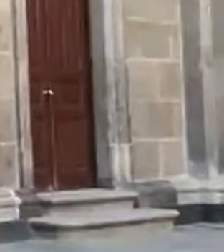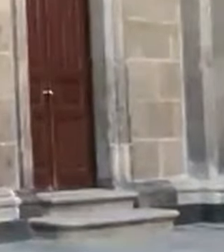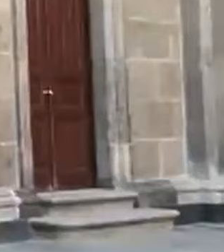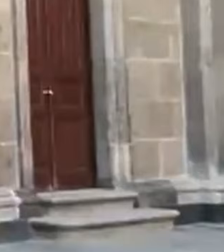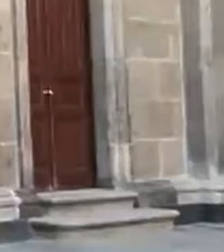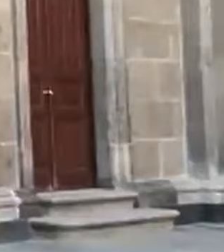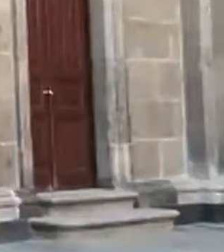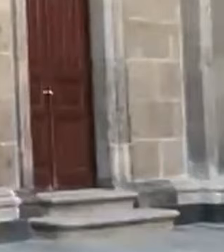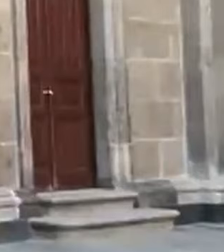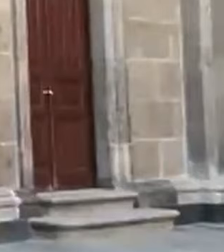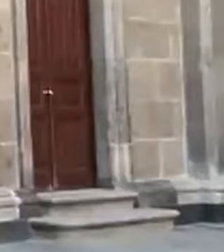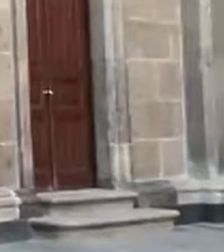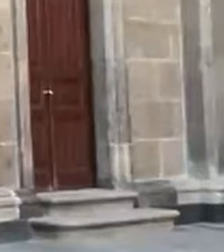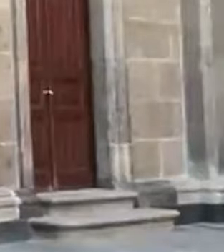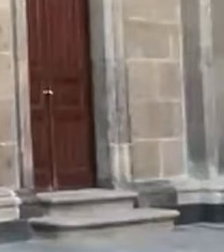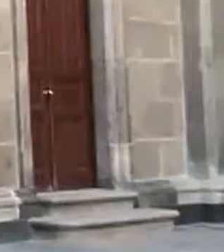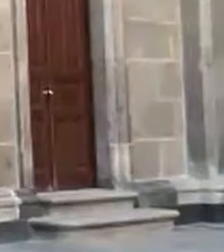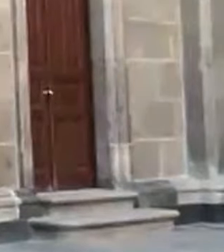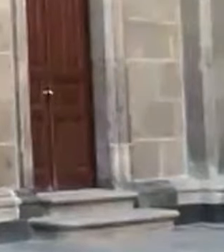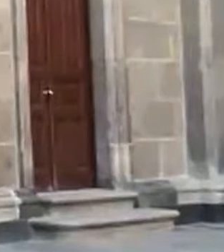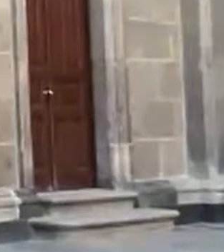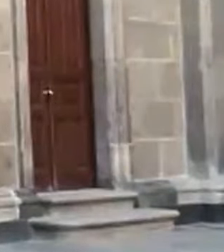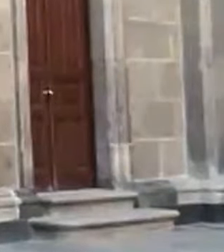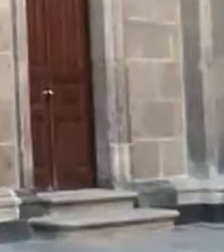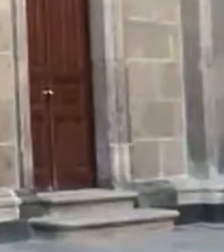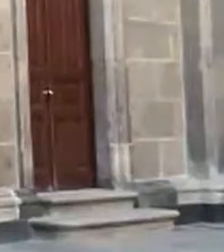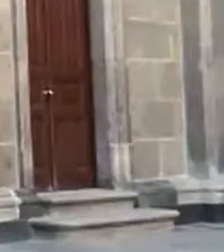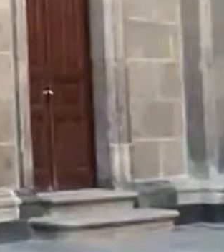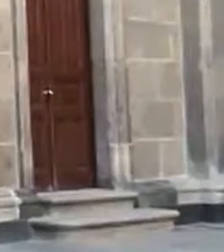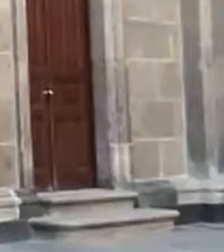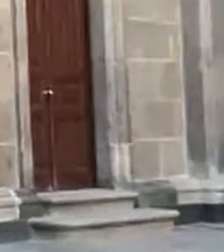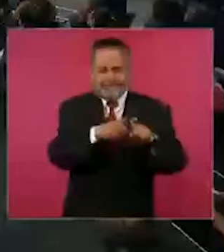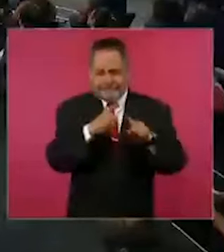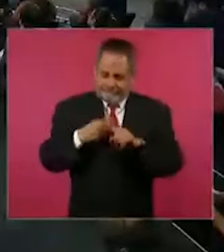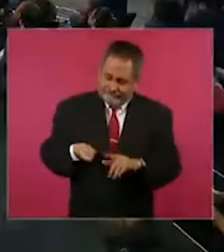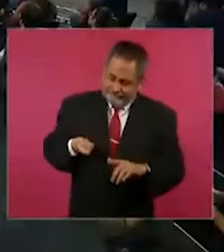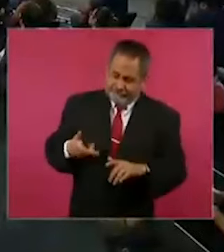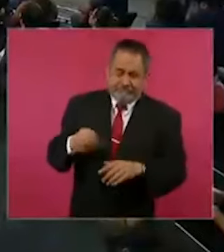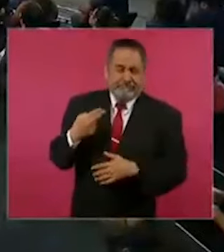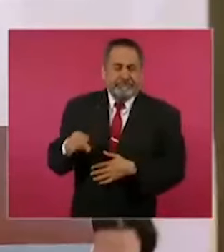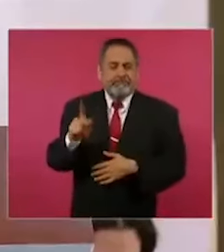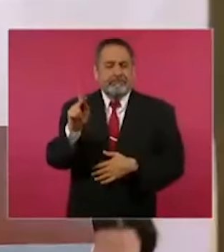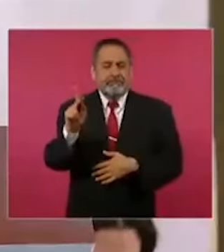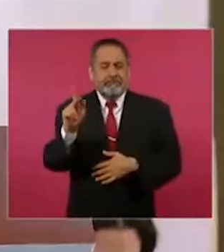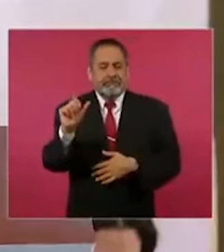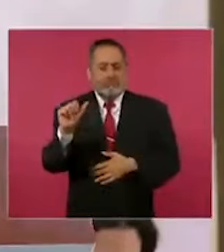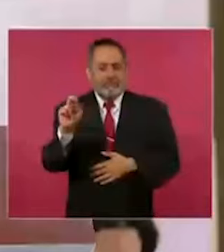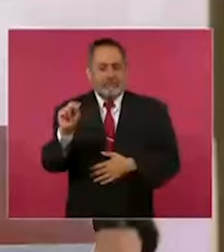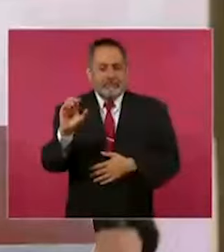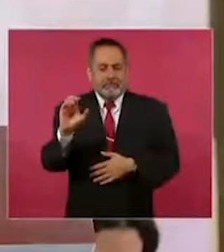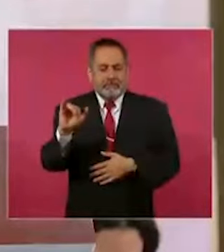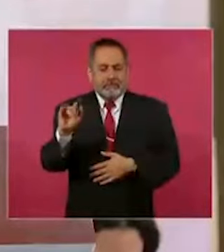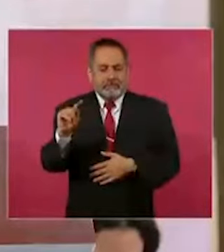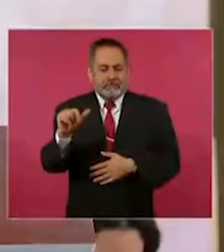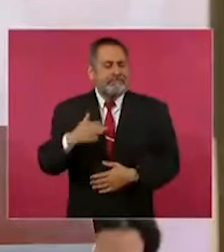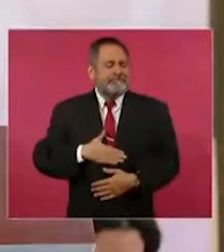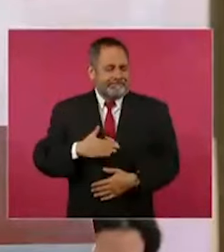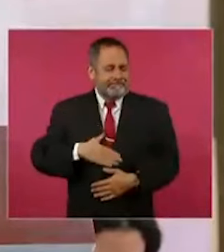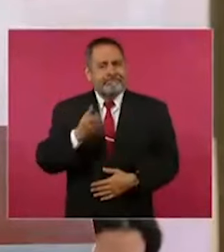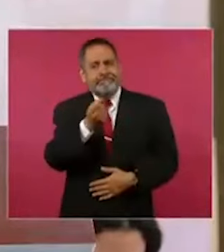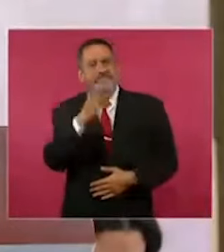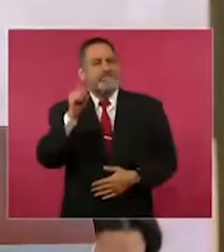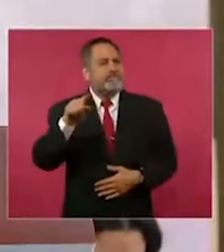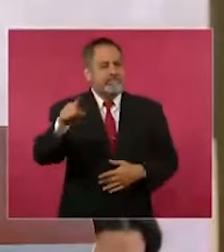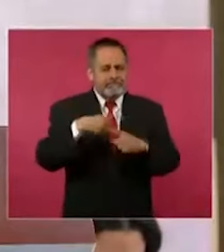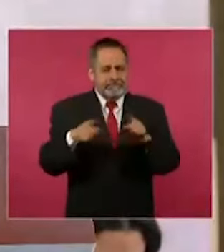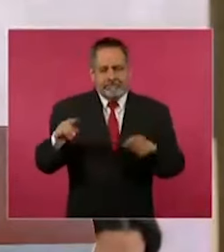presidente eh que el presidente nombrara muchísimos temas muchos de estos temas muchas de las cosas que queríamos Escuchar